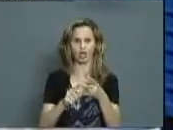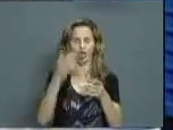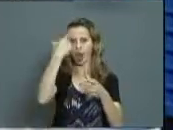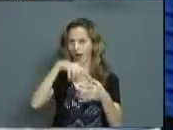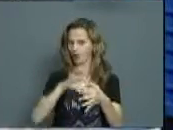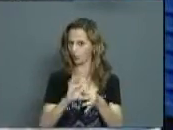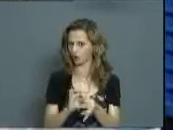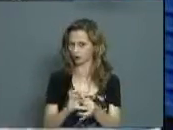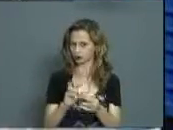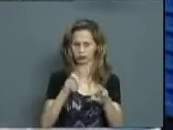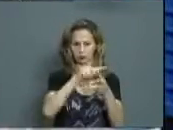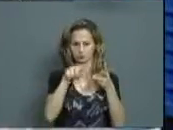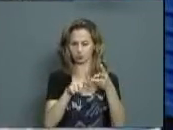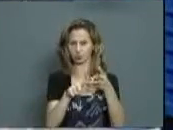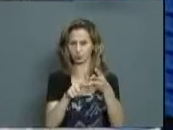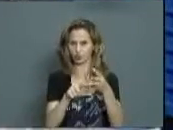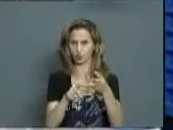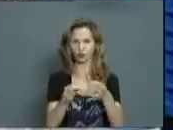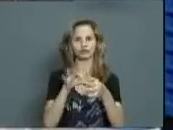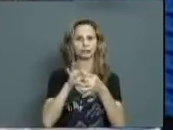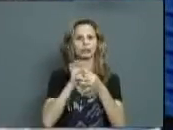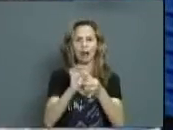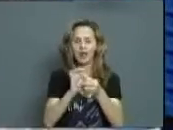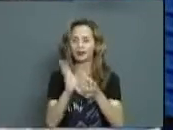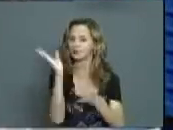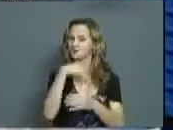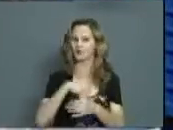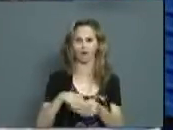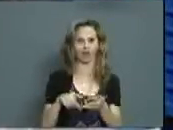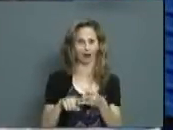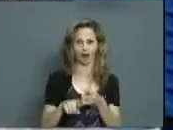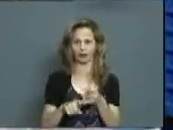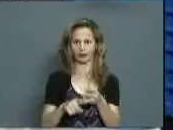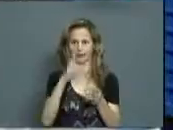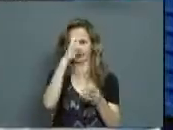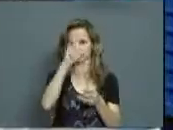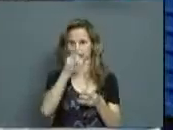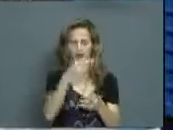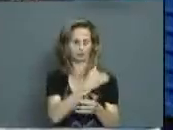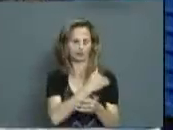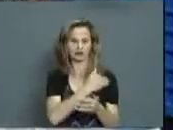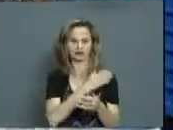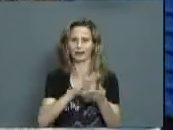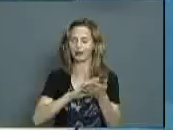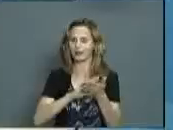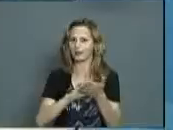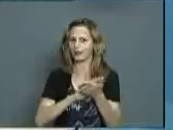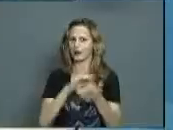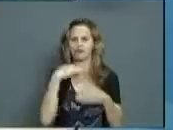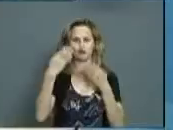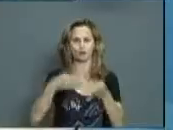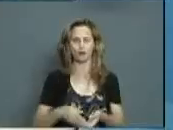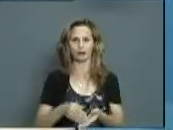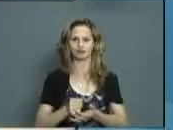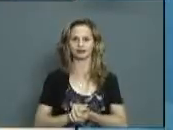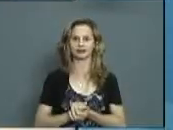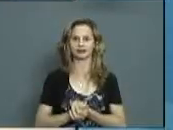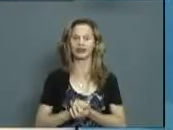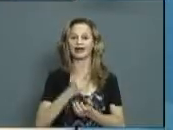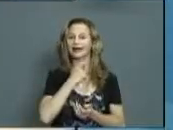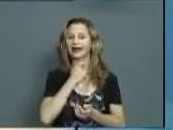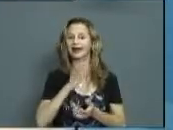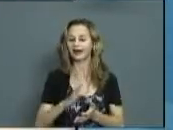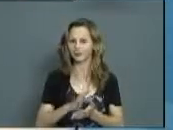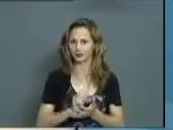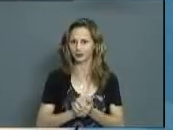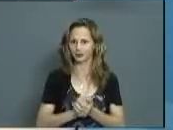persona con tres dosis de vacuna fue a la terapia intensiva, ni ninguna persona en el hospital militar con tres dosis de vacuna falleció. Es decir, que las vacunas